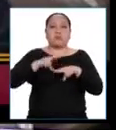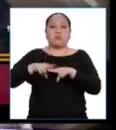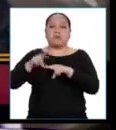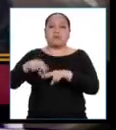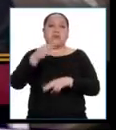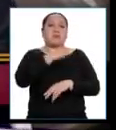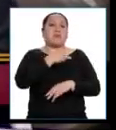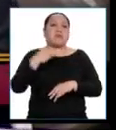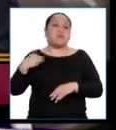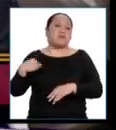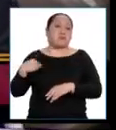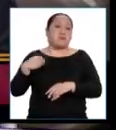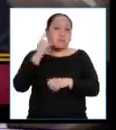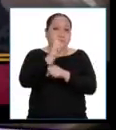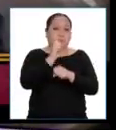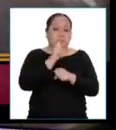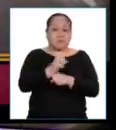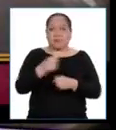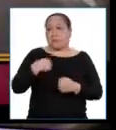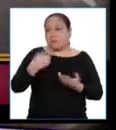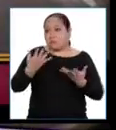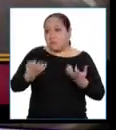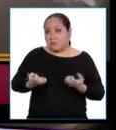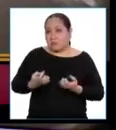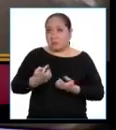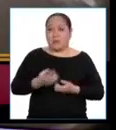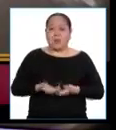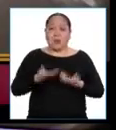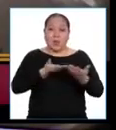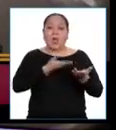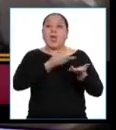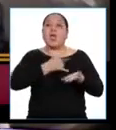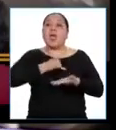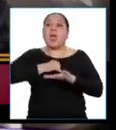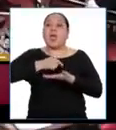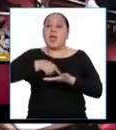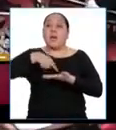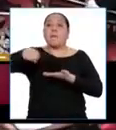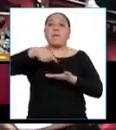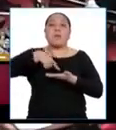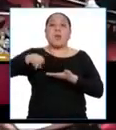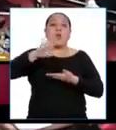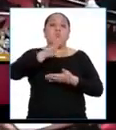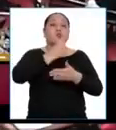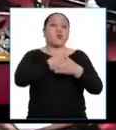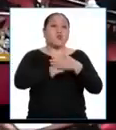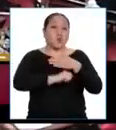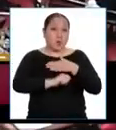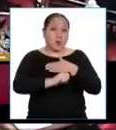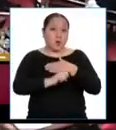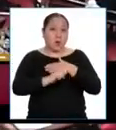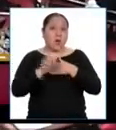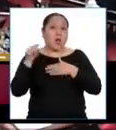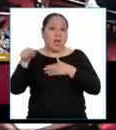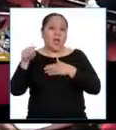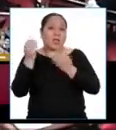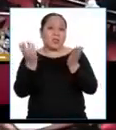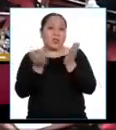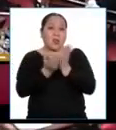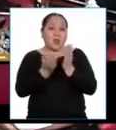de Educación. Yo me gustaría que él mande a su hijo a ese colegio donde se está rajando la